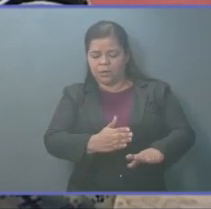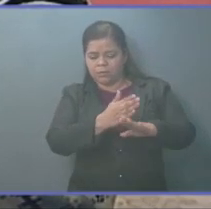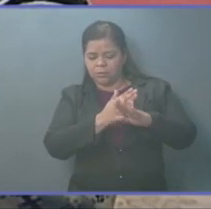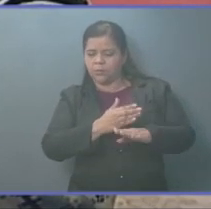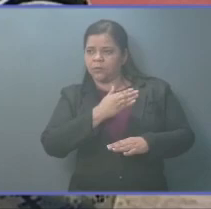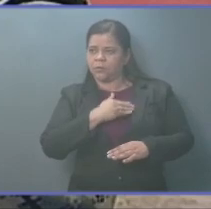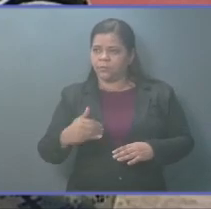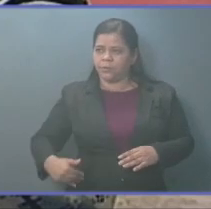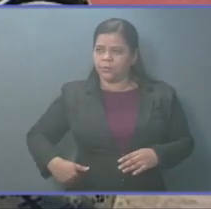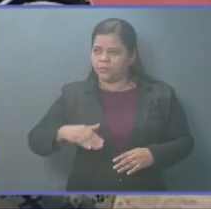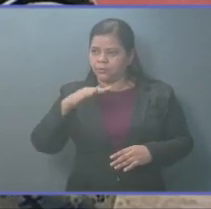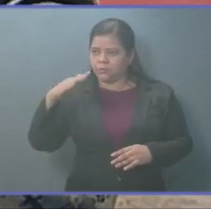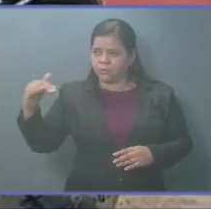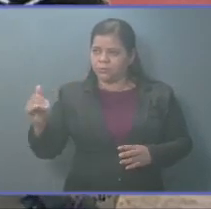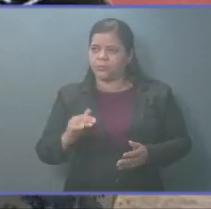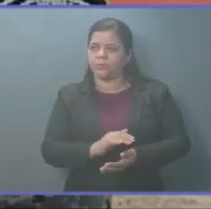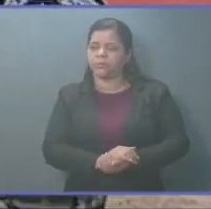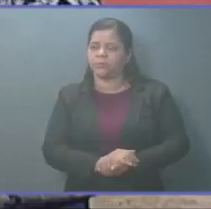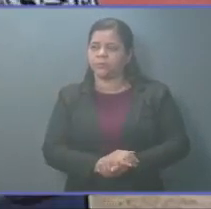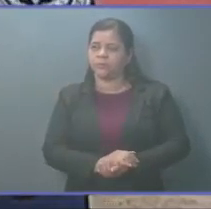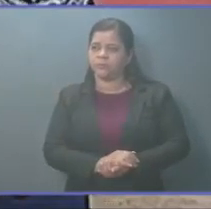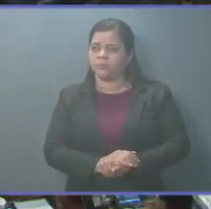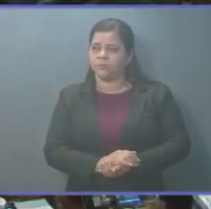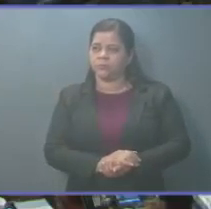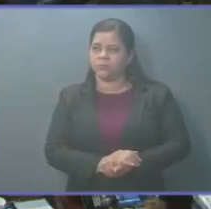señor presidente de la República.